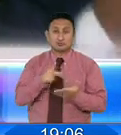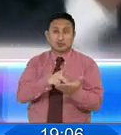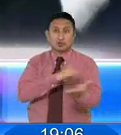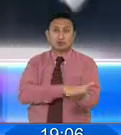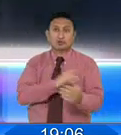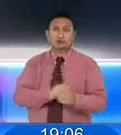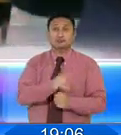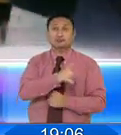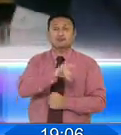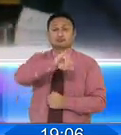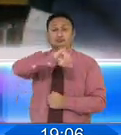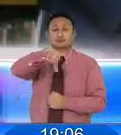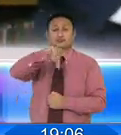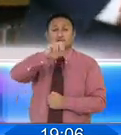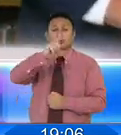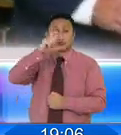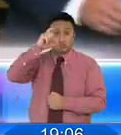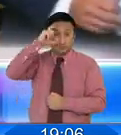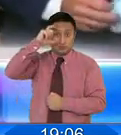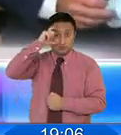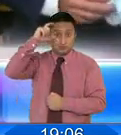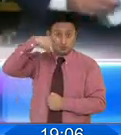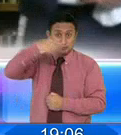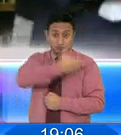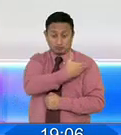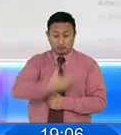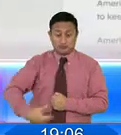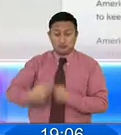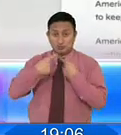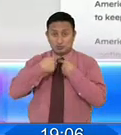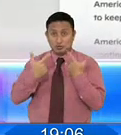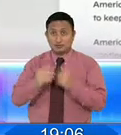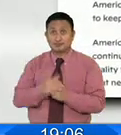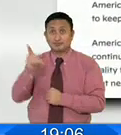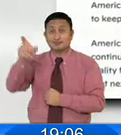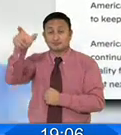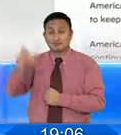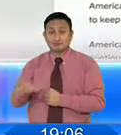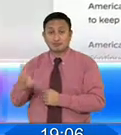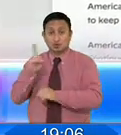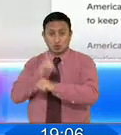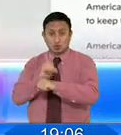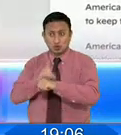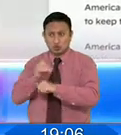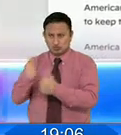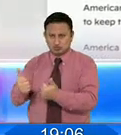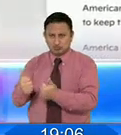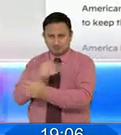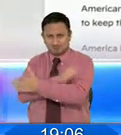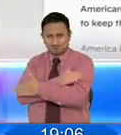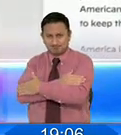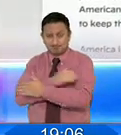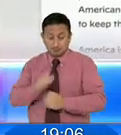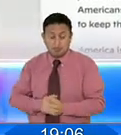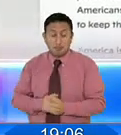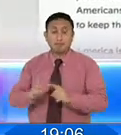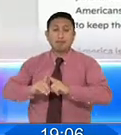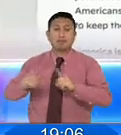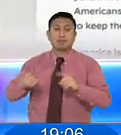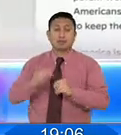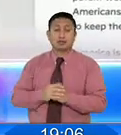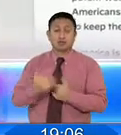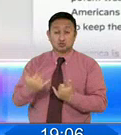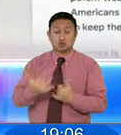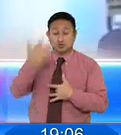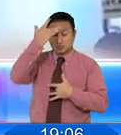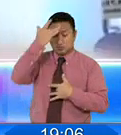presidente electo de los Estados Unidos, por su parte, en un comunicado, felicitó a los expertos quienes trabajaron por este resultado. Sin embargo, recalcó que la batalla contra la